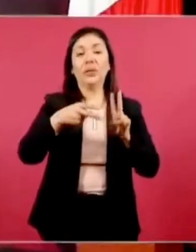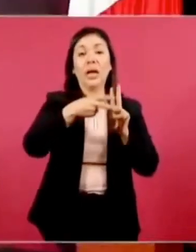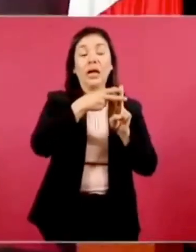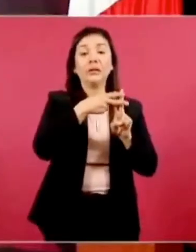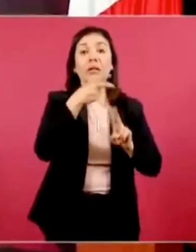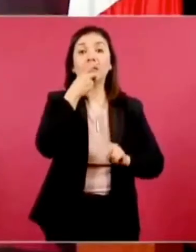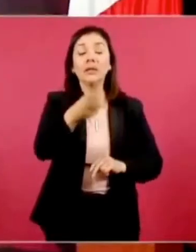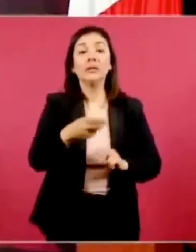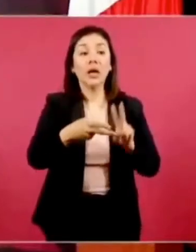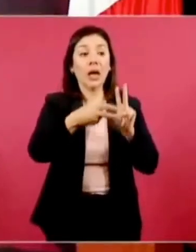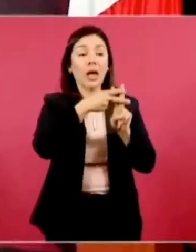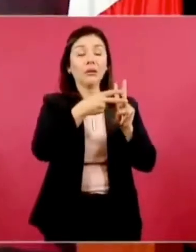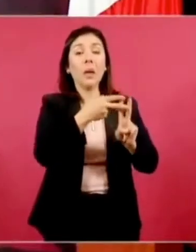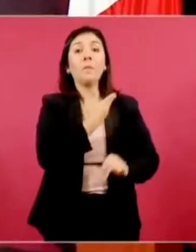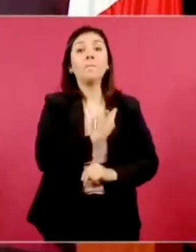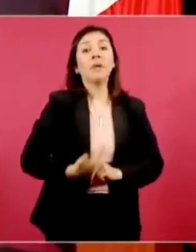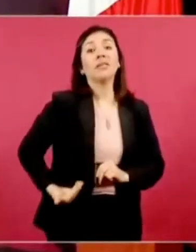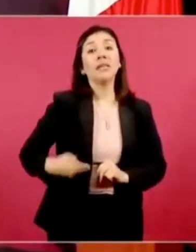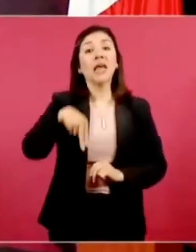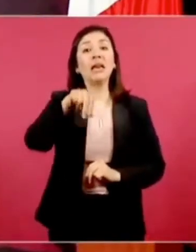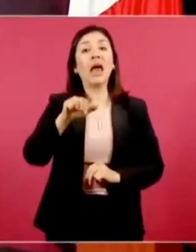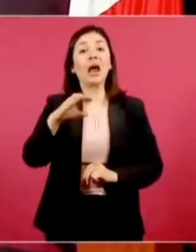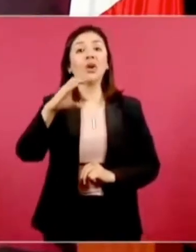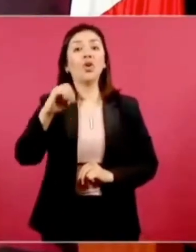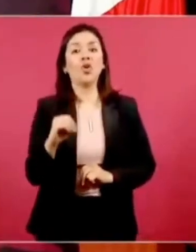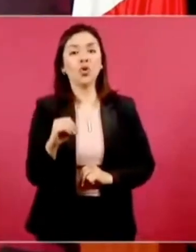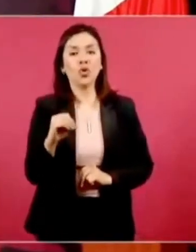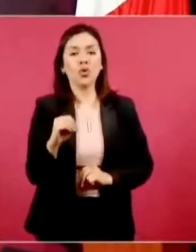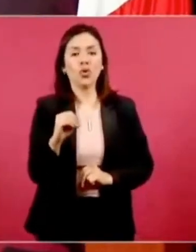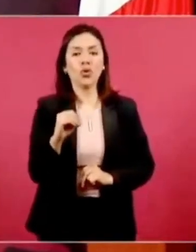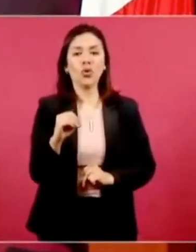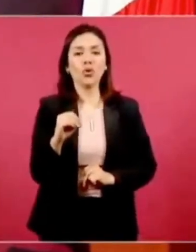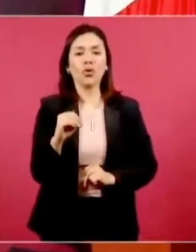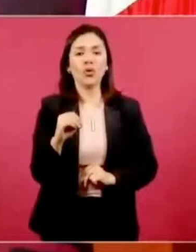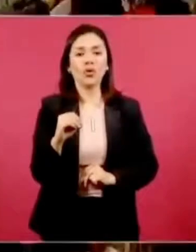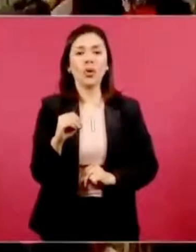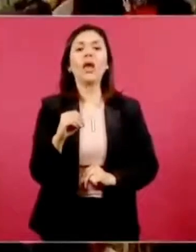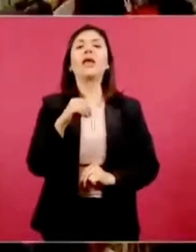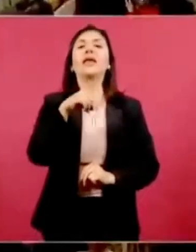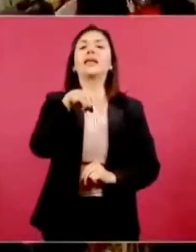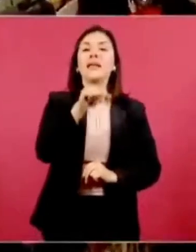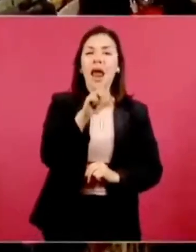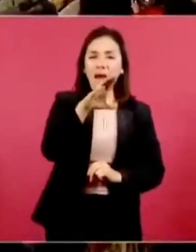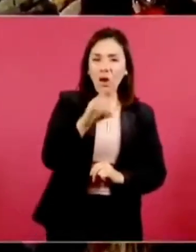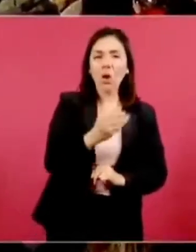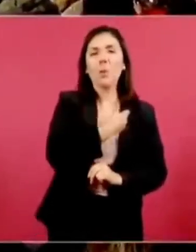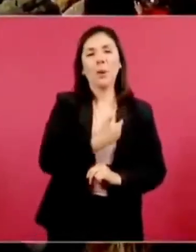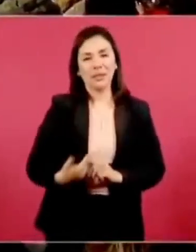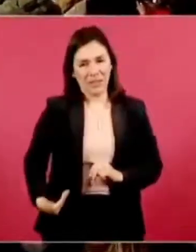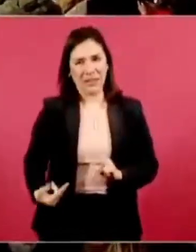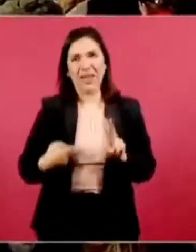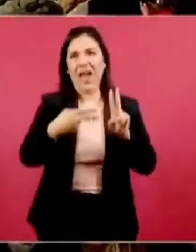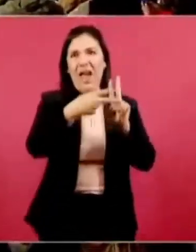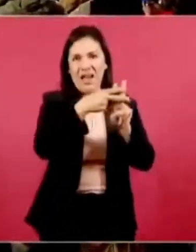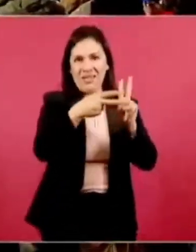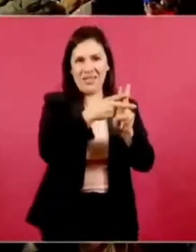Presidente narco. O algo, ¿cómo era? Narcopresidente. Narcopresidente.